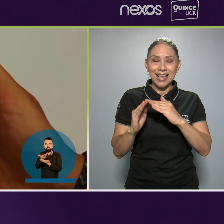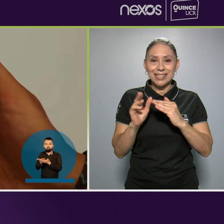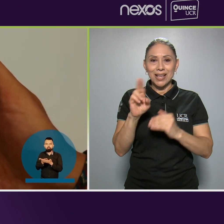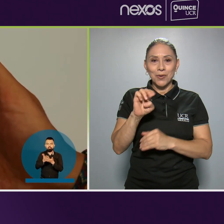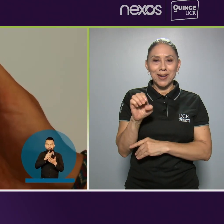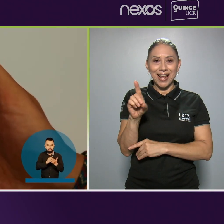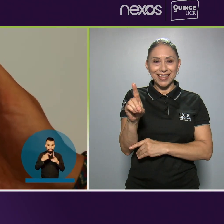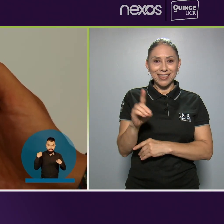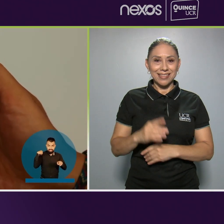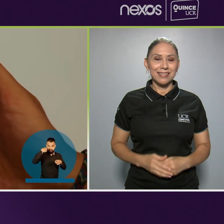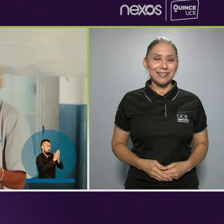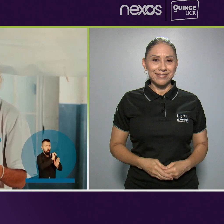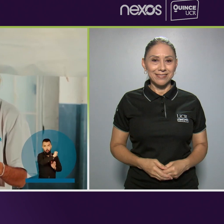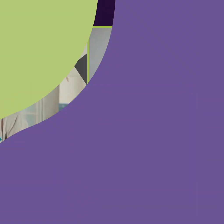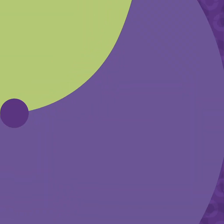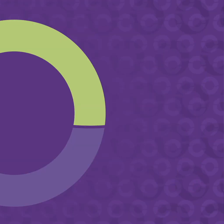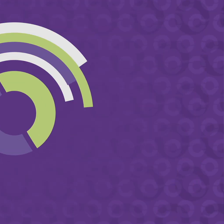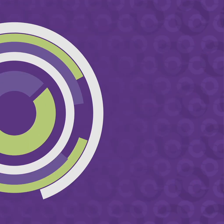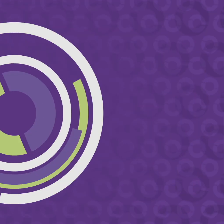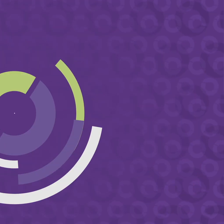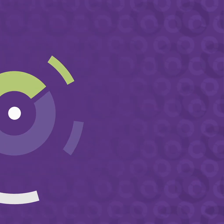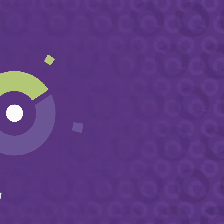UNAT.